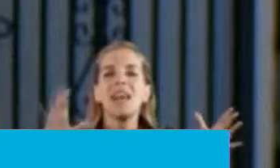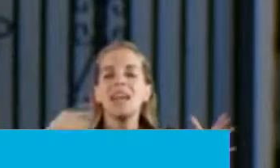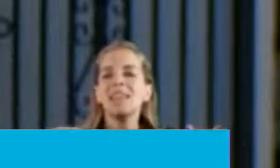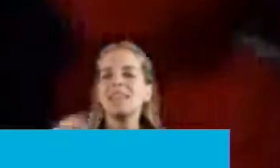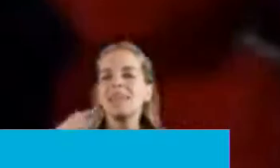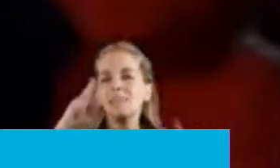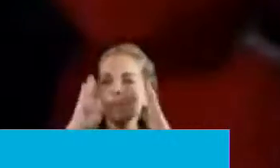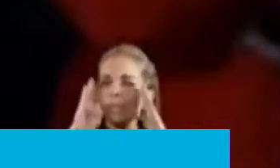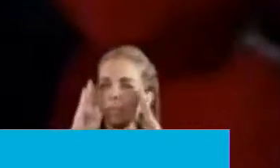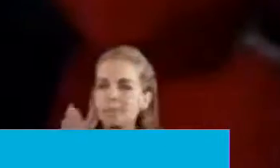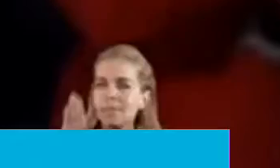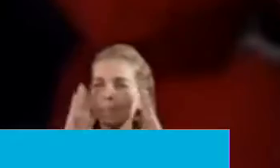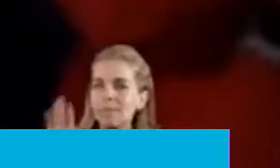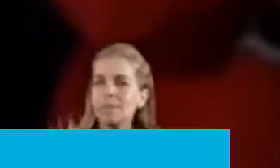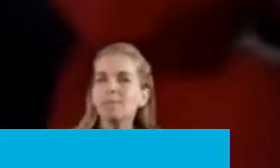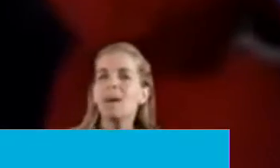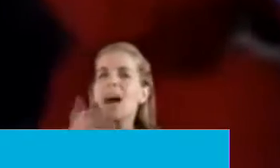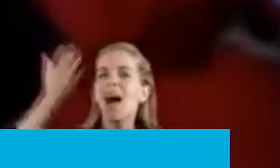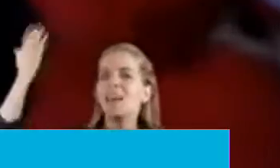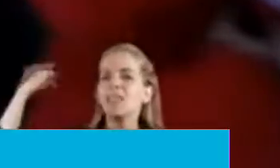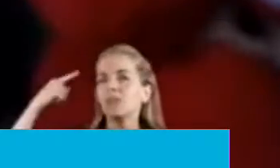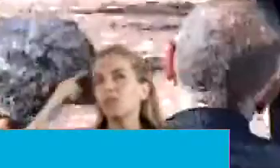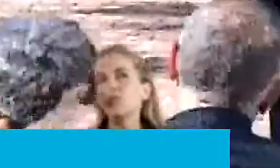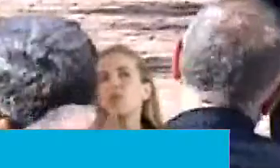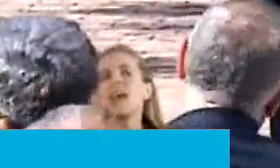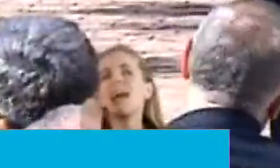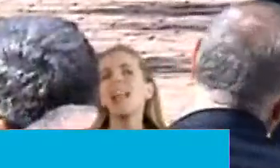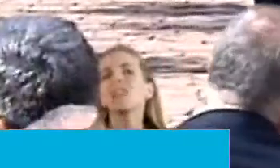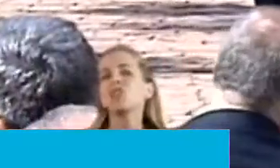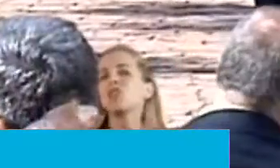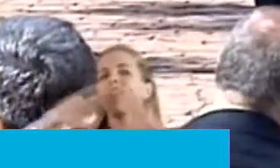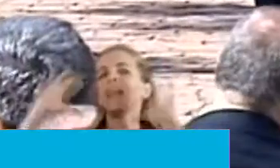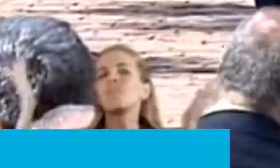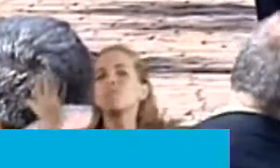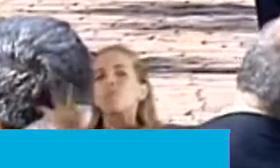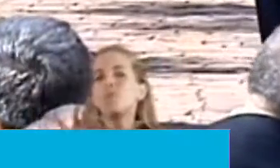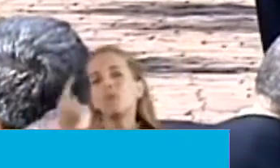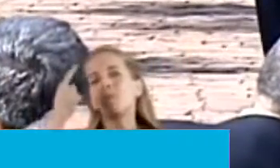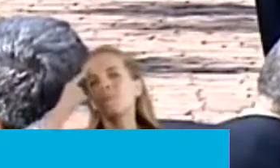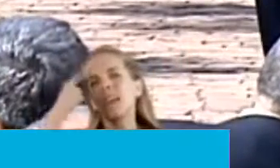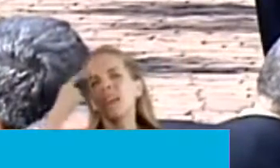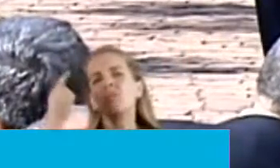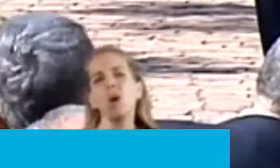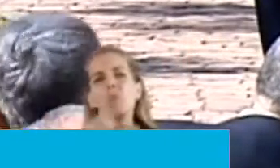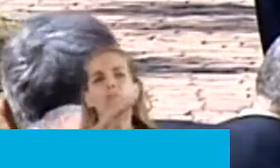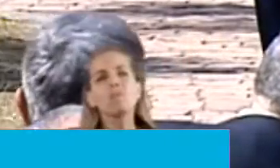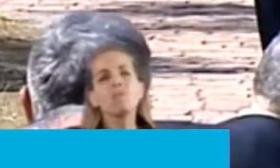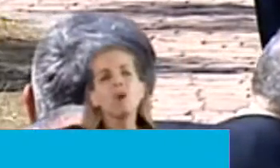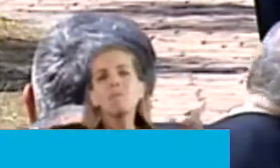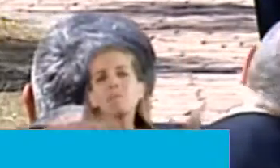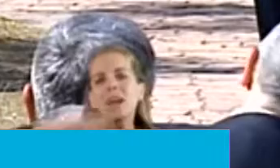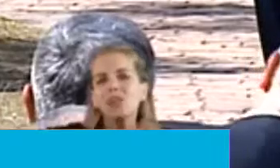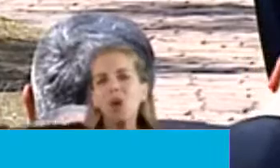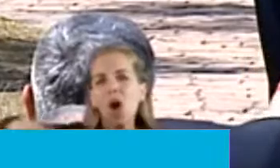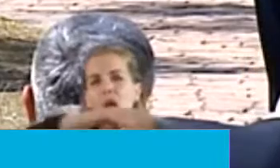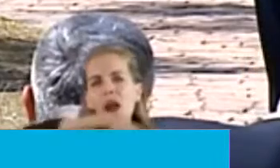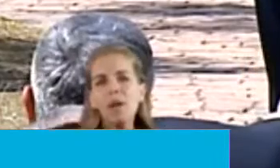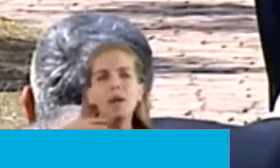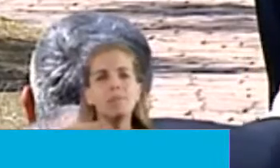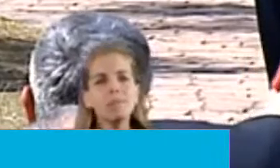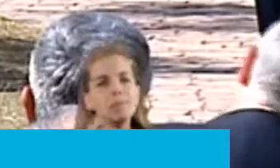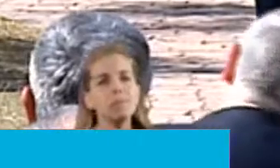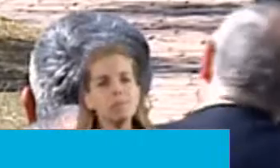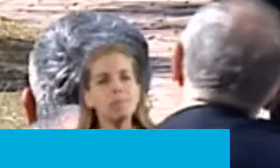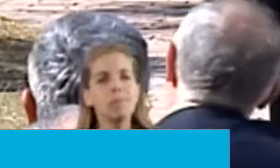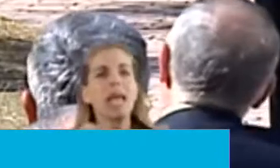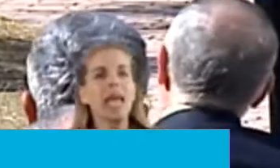tiempos políticos de la historia del mundo. Pienso en las dificultades que enfrentaban nuestros pueblos en la búsqueda por desarrollarse en la